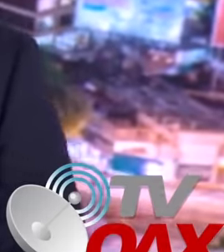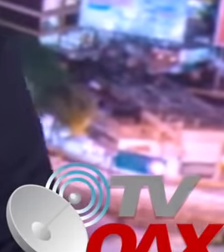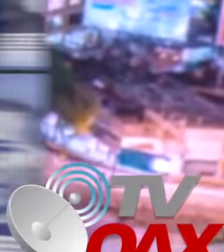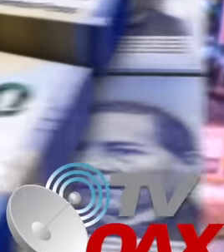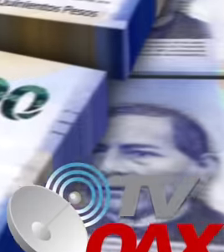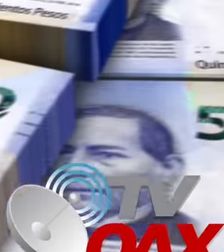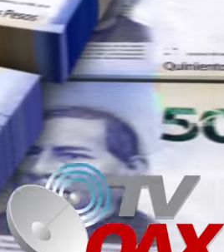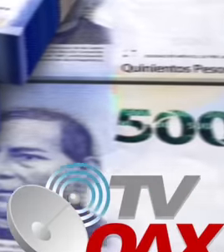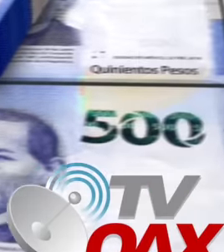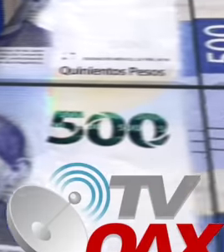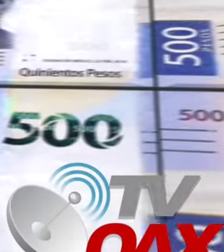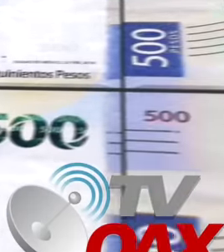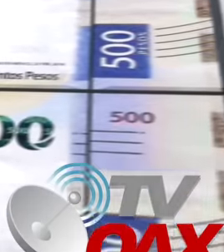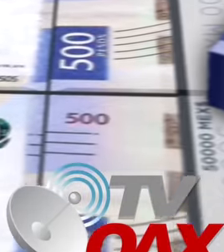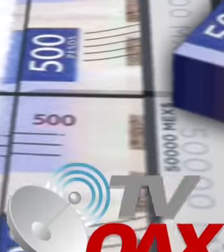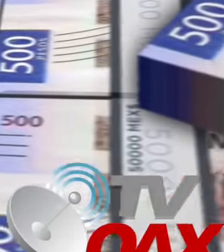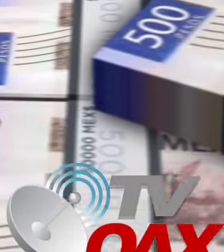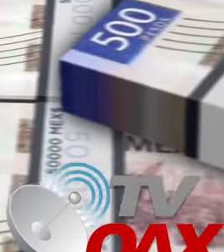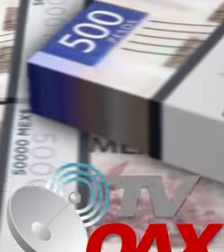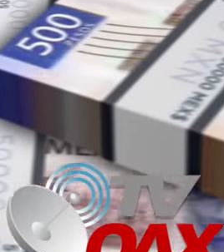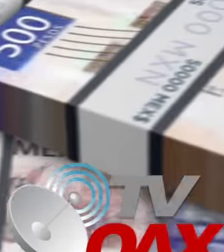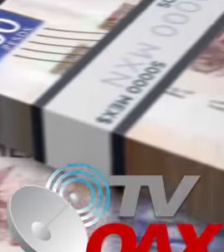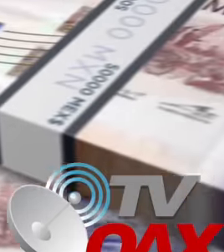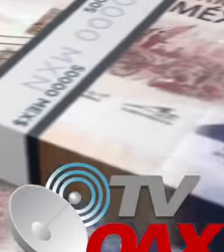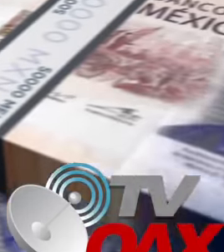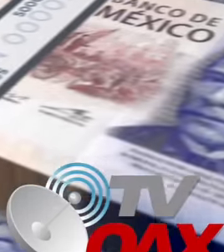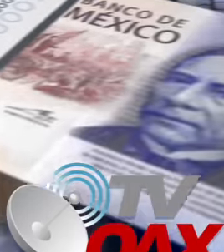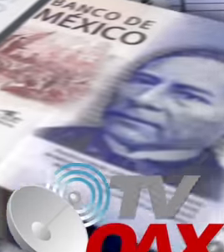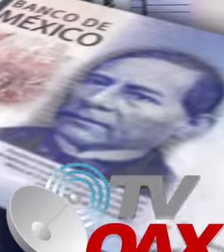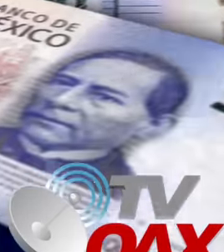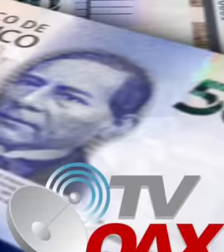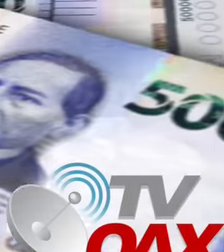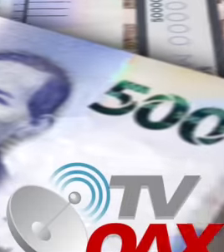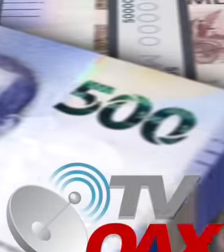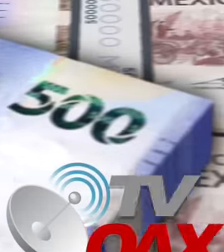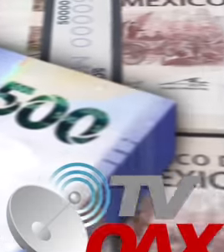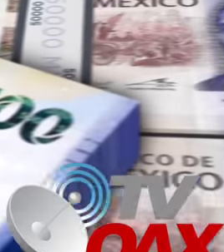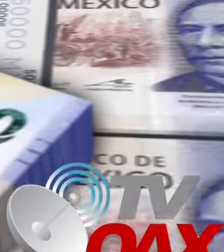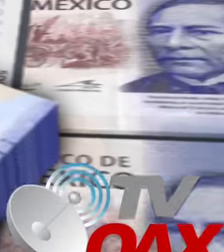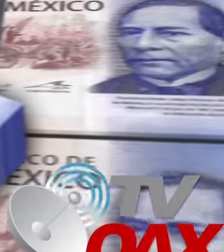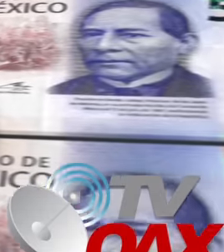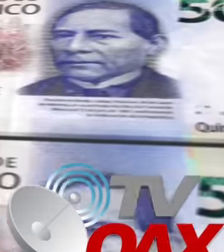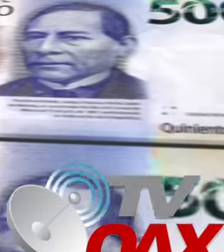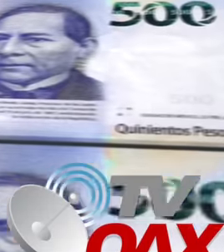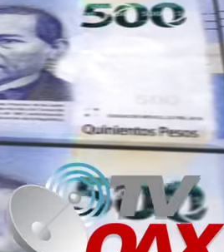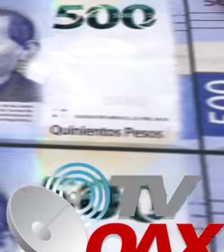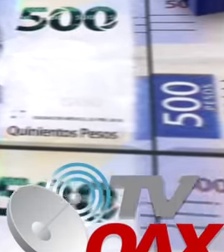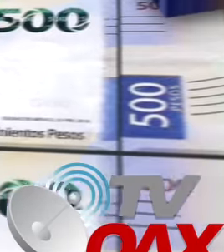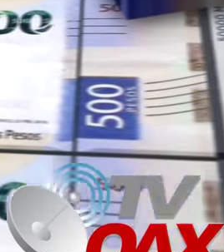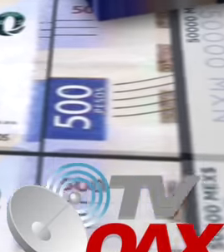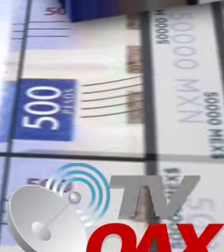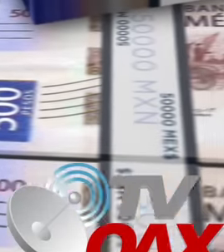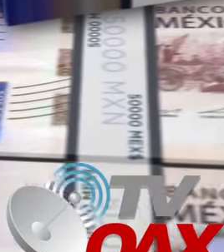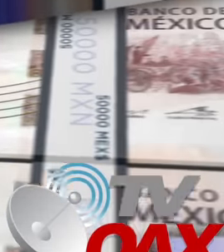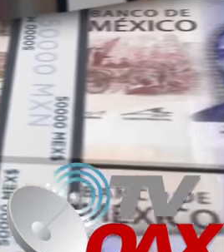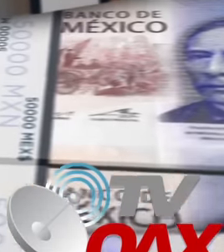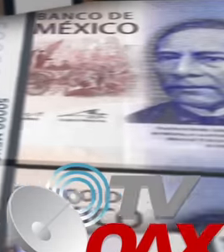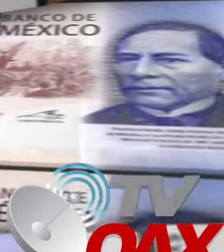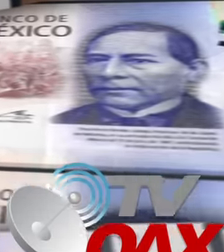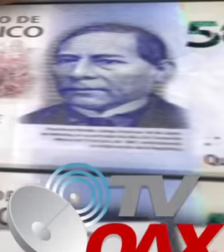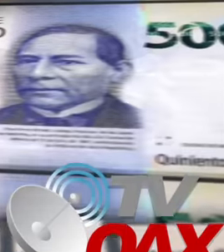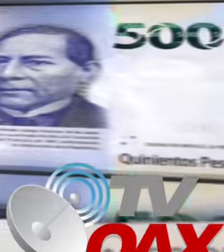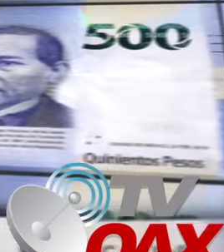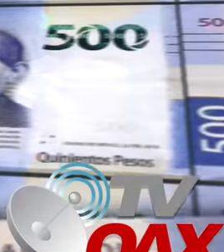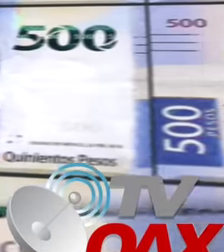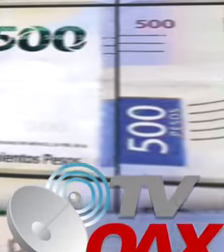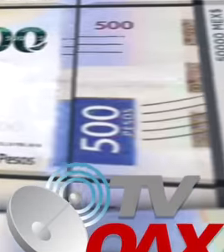todo esto se da por la deuda multimillonaria que tiene Ricardo Salinas Pliego con el SAT y las Afores que recientemente